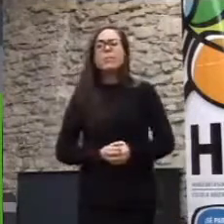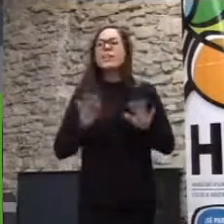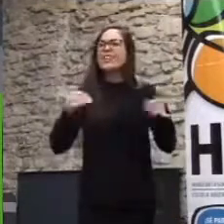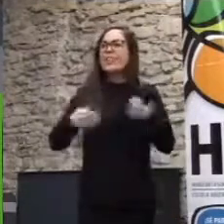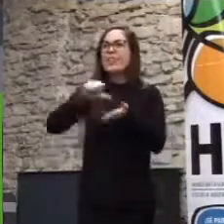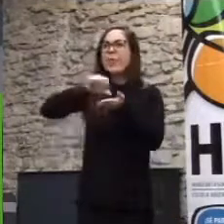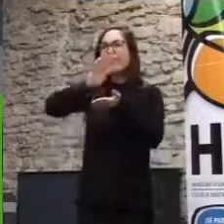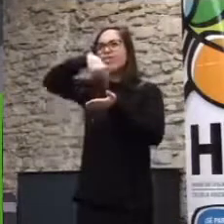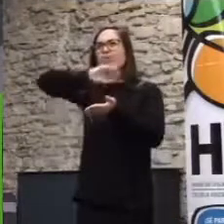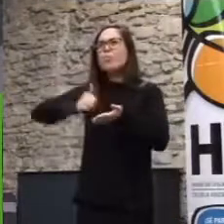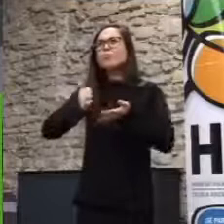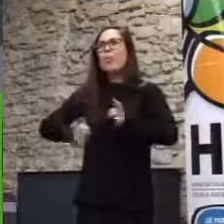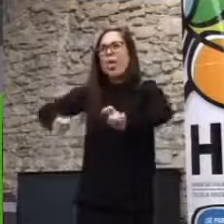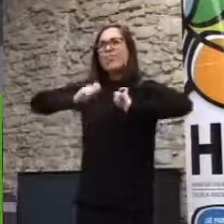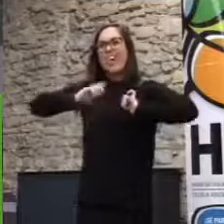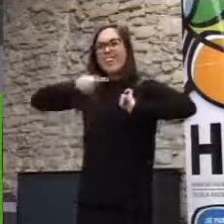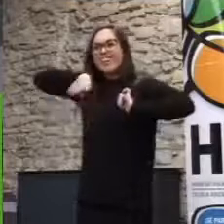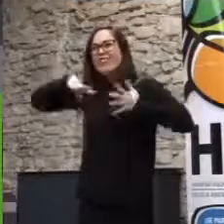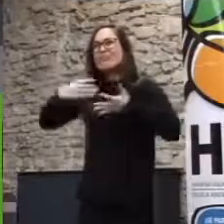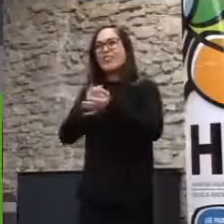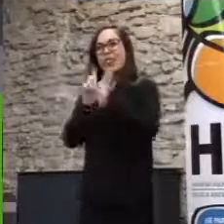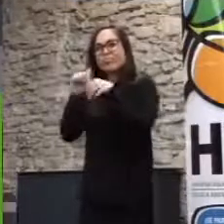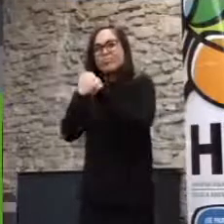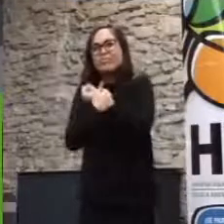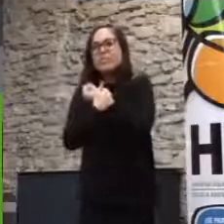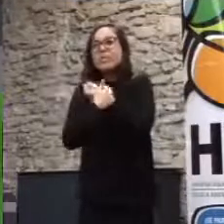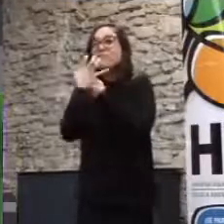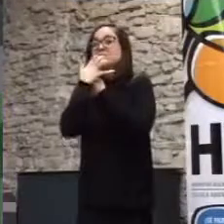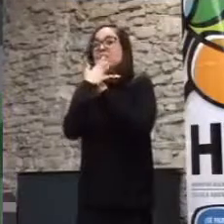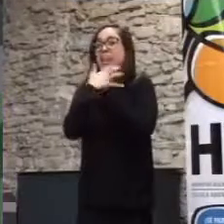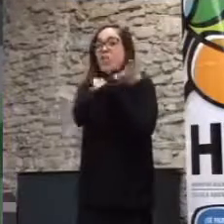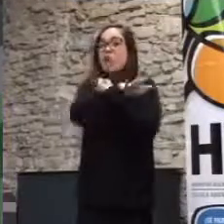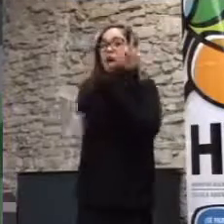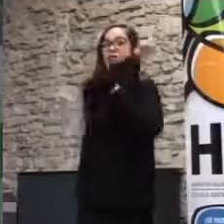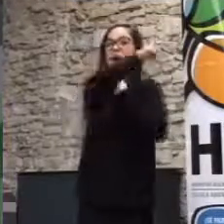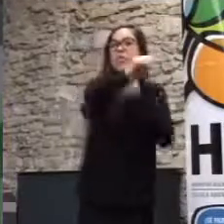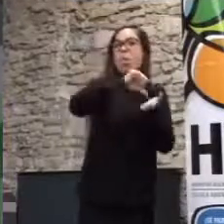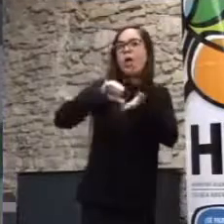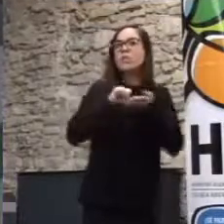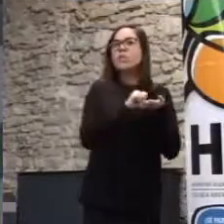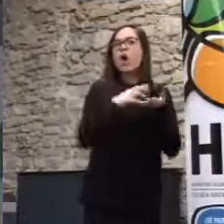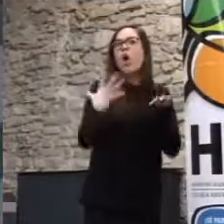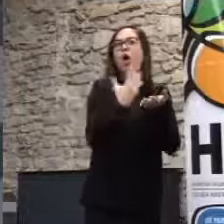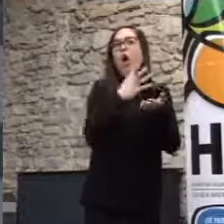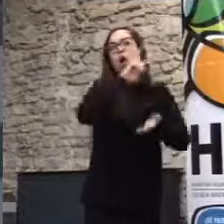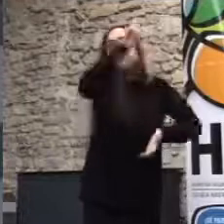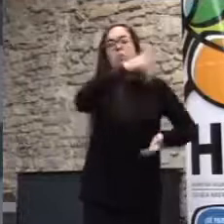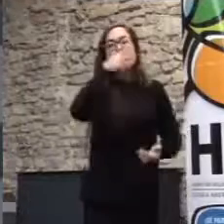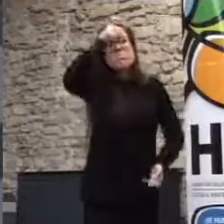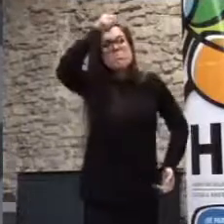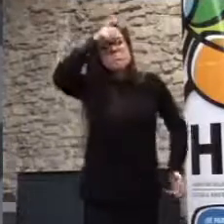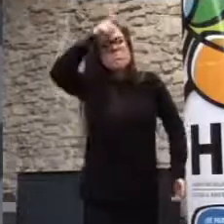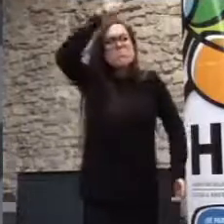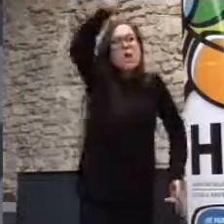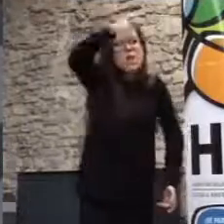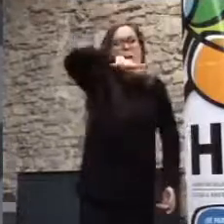eso. Si pasamos de dimensión, y quizás en los nuevos barrios pasa eso, quizás, yo ya no sé dónde está la calle, no